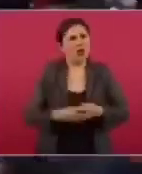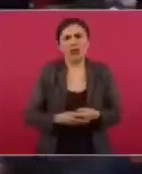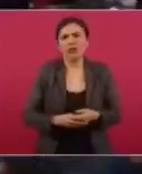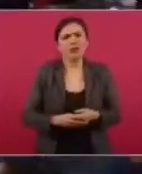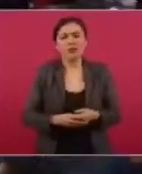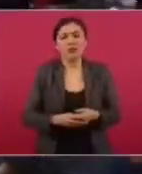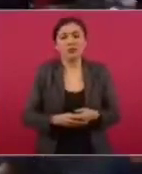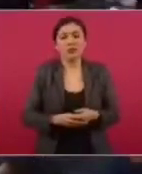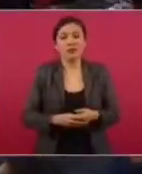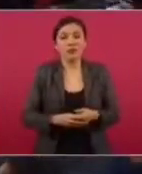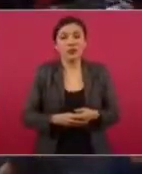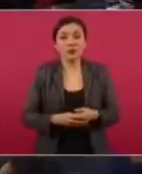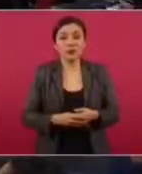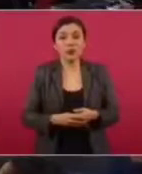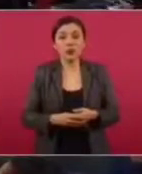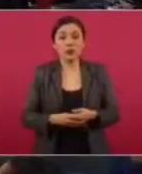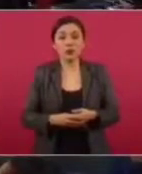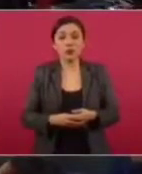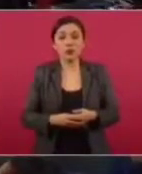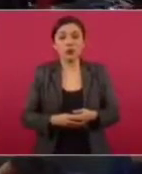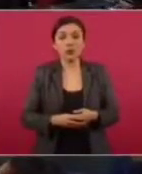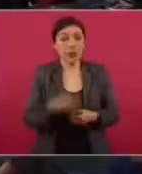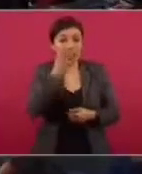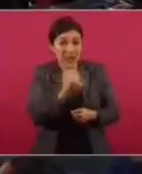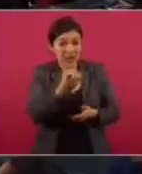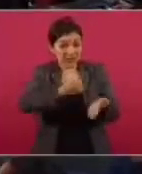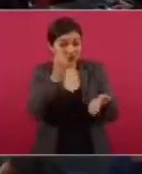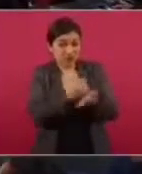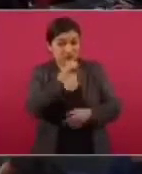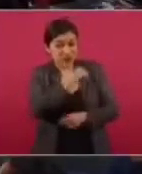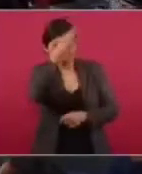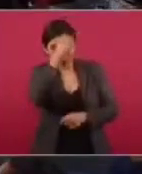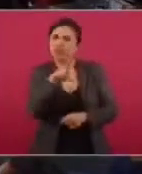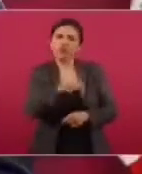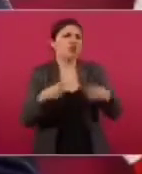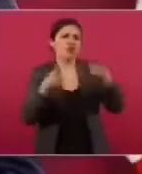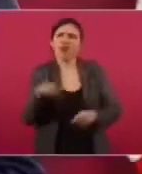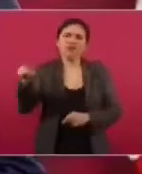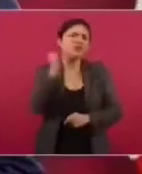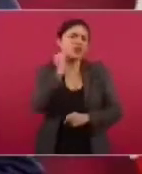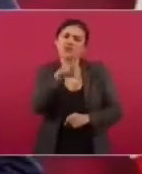y que no iba a ser aprobado el acuerdo en el Senado